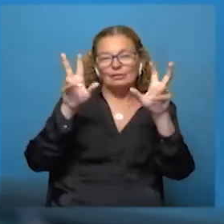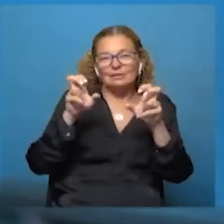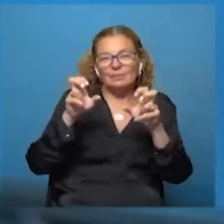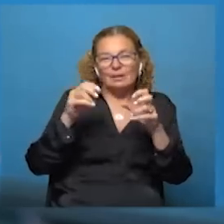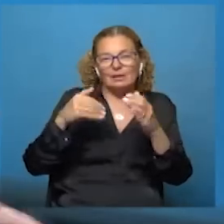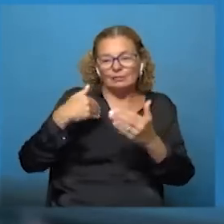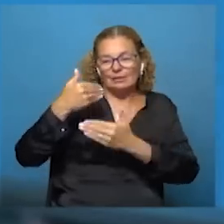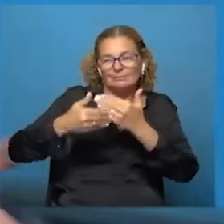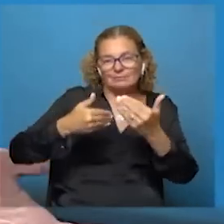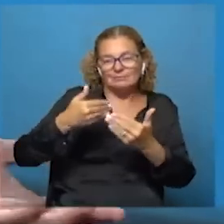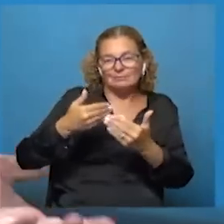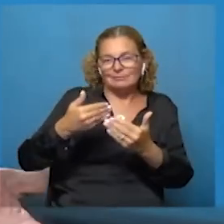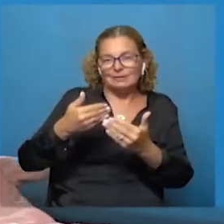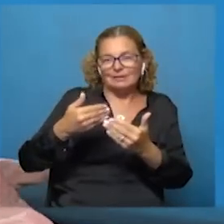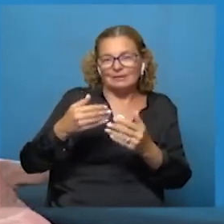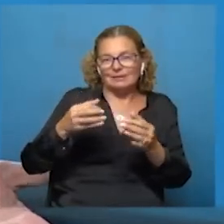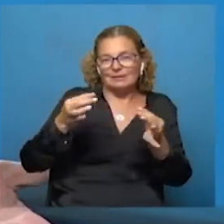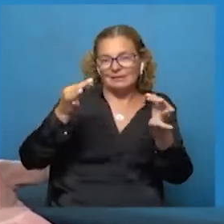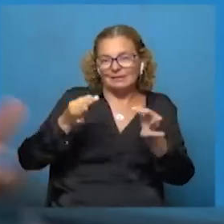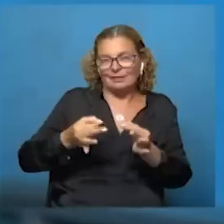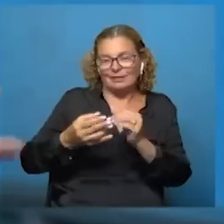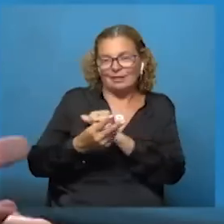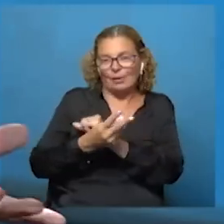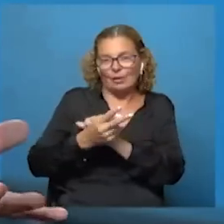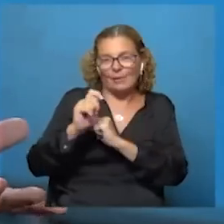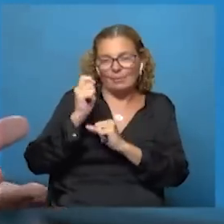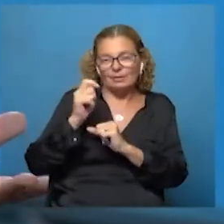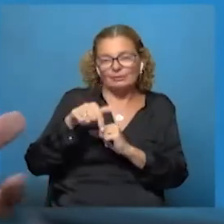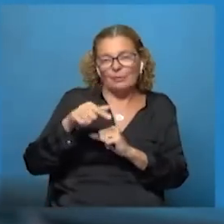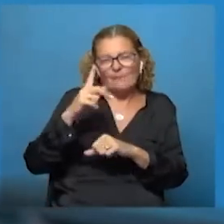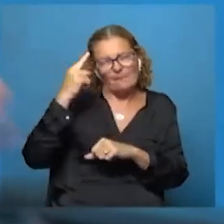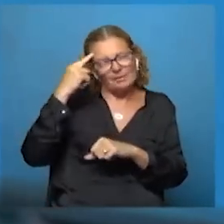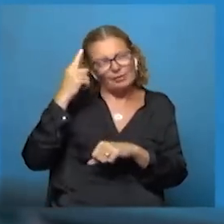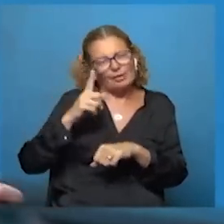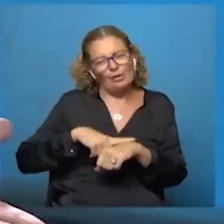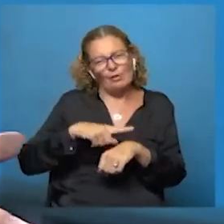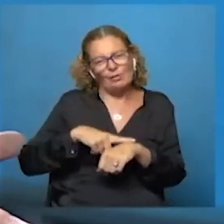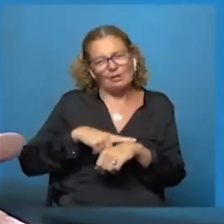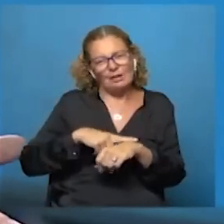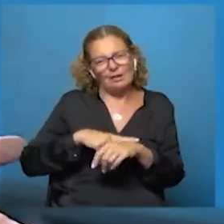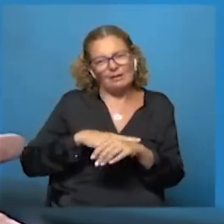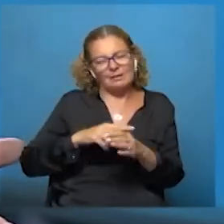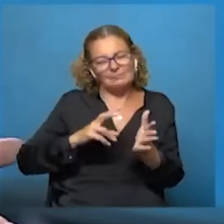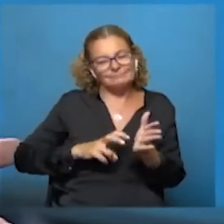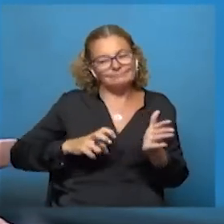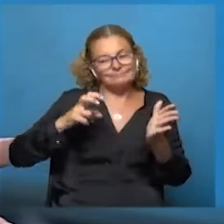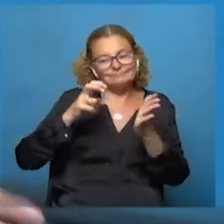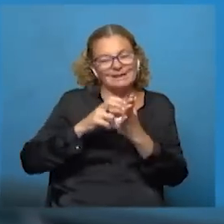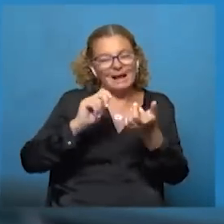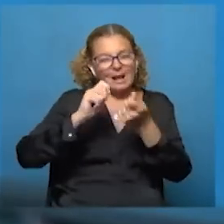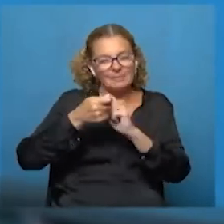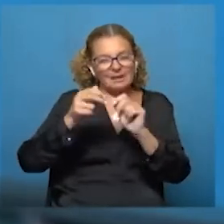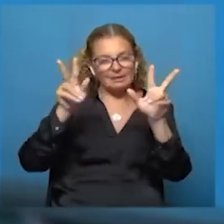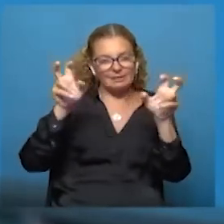no están transversalizado que son en materia de seguridad pública yo creo que ya es hora de pegar un saltito de madurez en estos temas